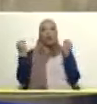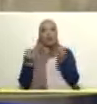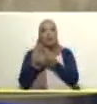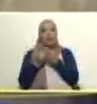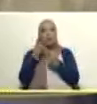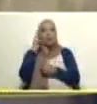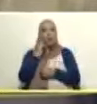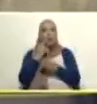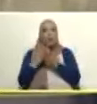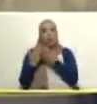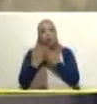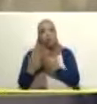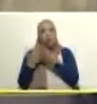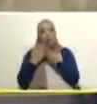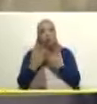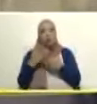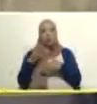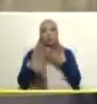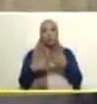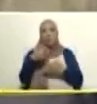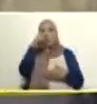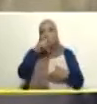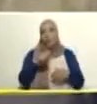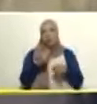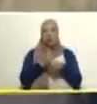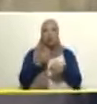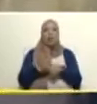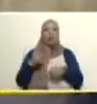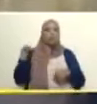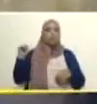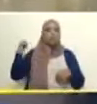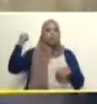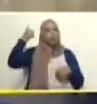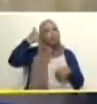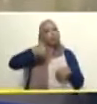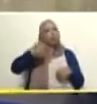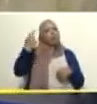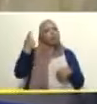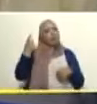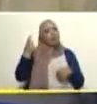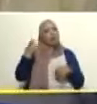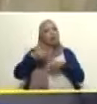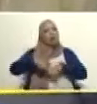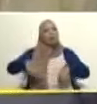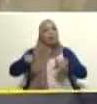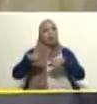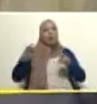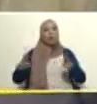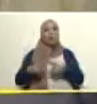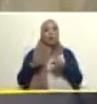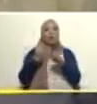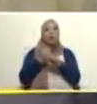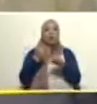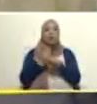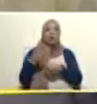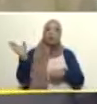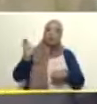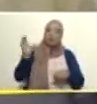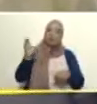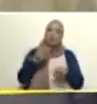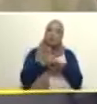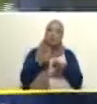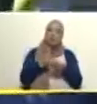Bolivariana Estudiantil, que en años no sucedía, presidente. Hacer recordar que hoy recibimos en Caracas todas